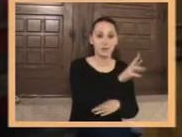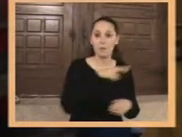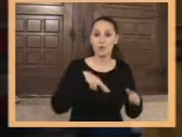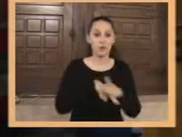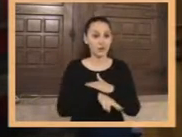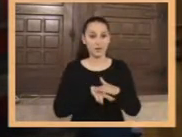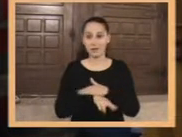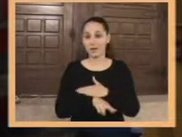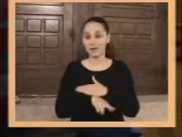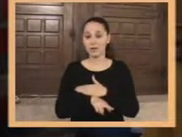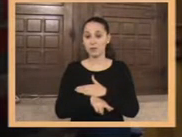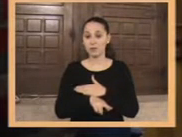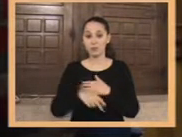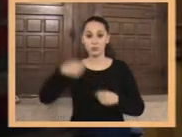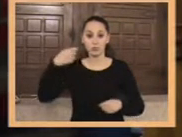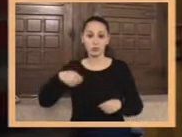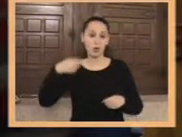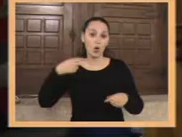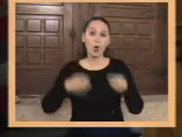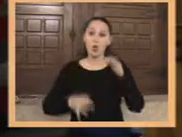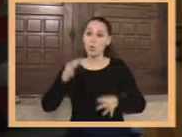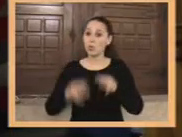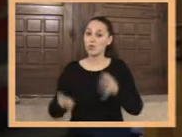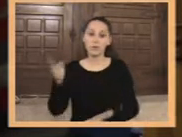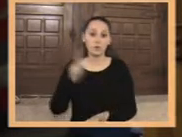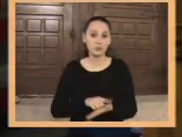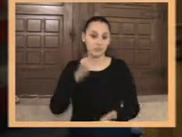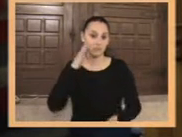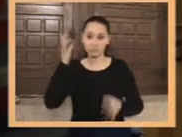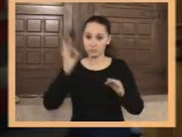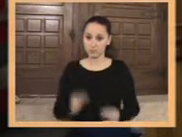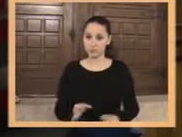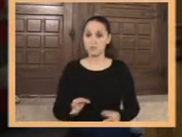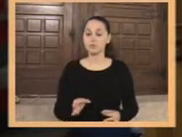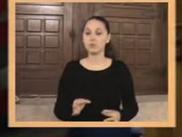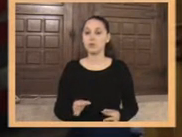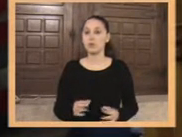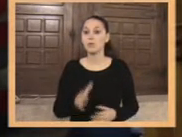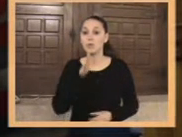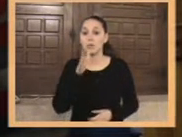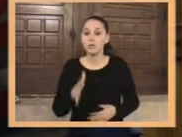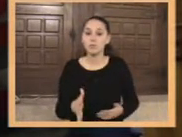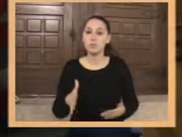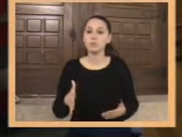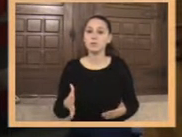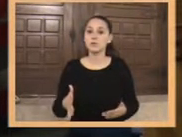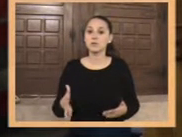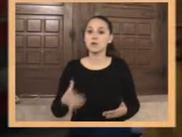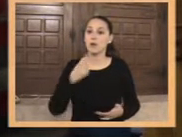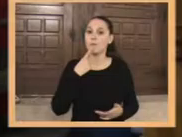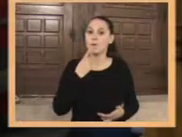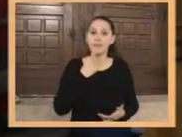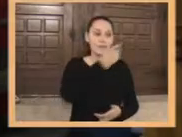de competente, ¿por qué no meter? Vamos a mojarnos, vamos a decir ya de una vez a